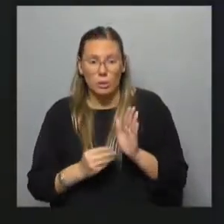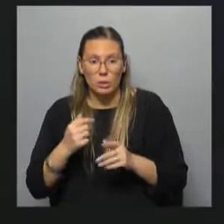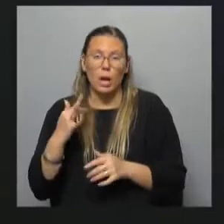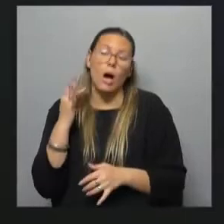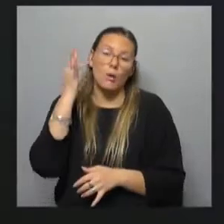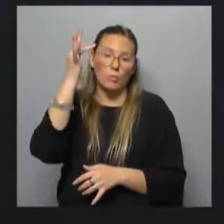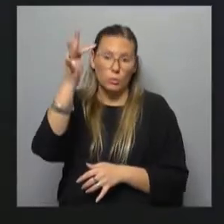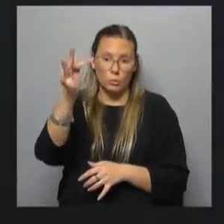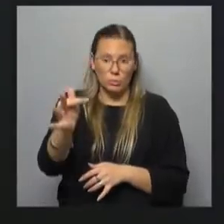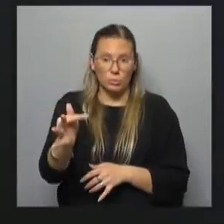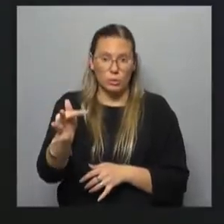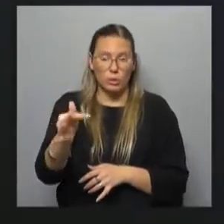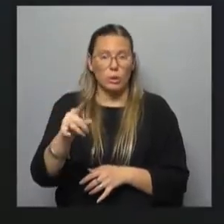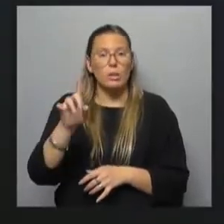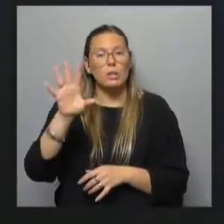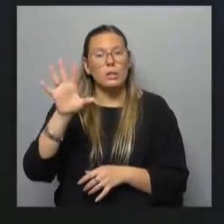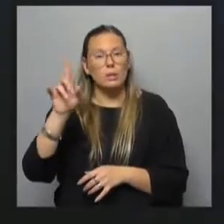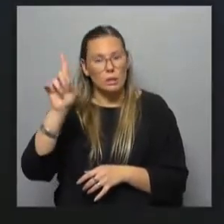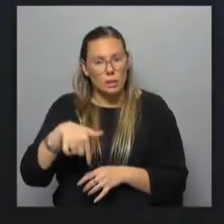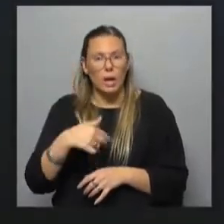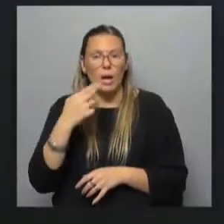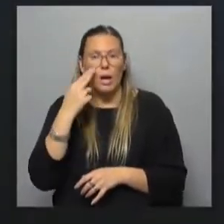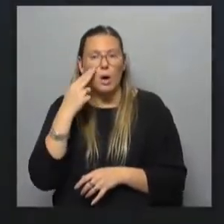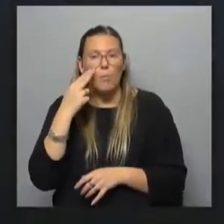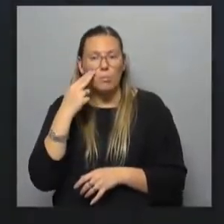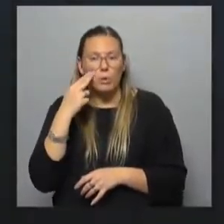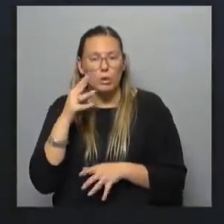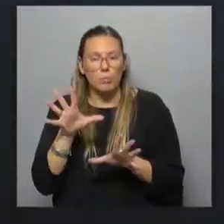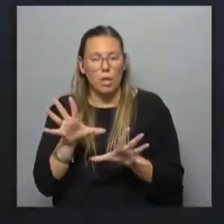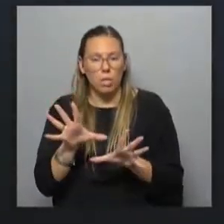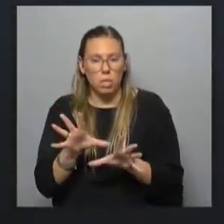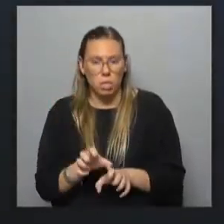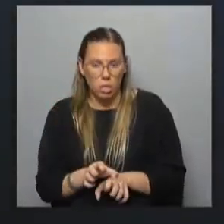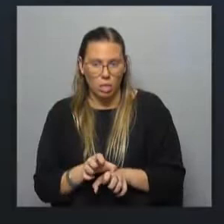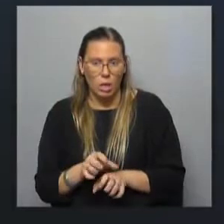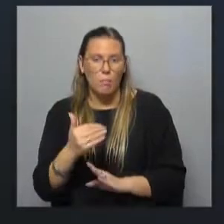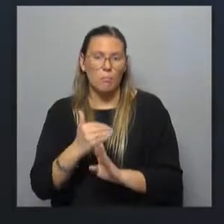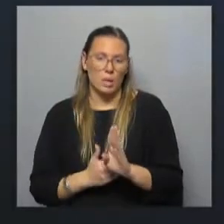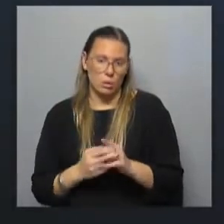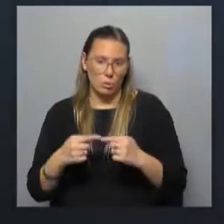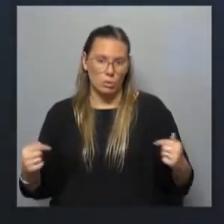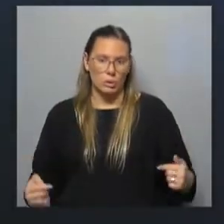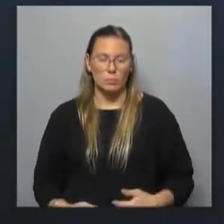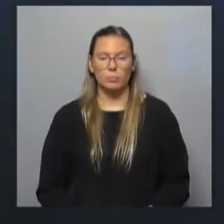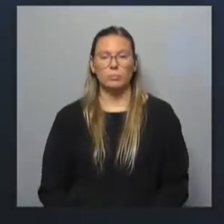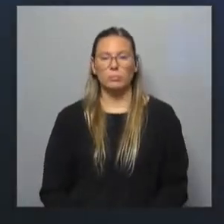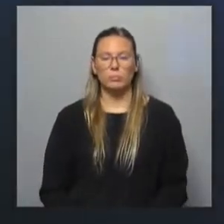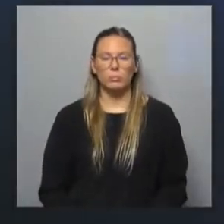plazo ha generado el deterioro de los recursos naturales.